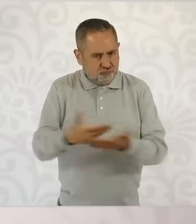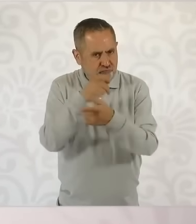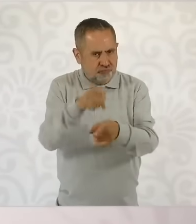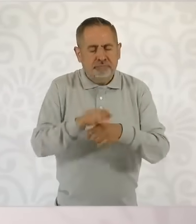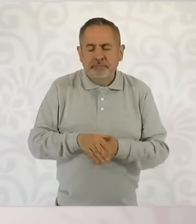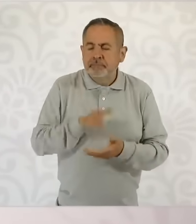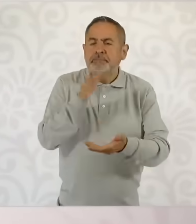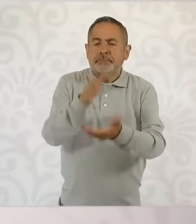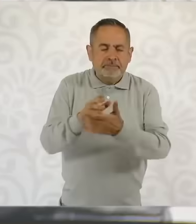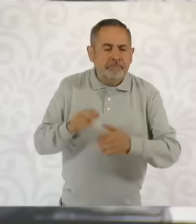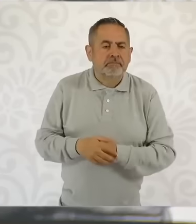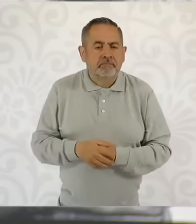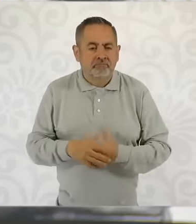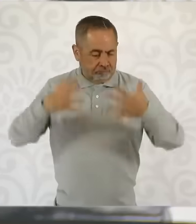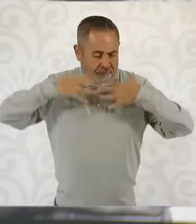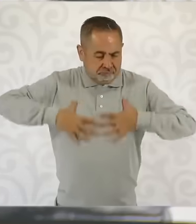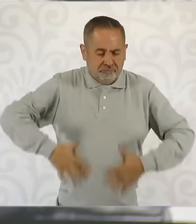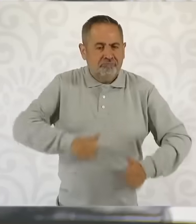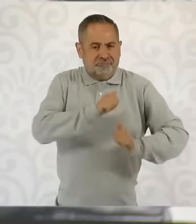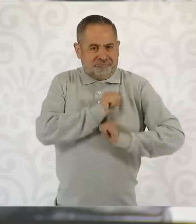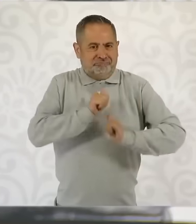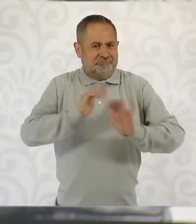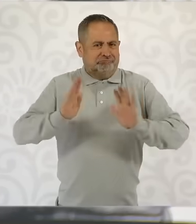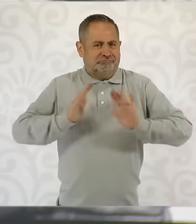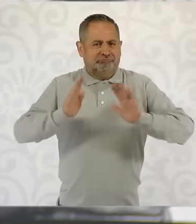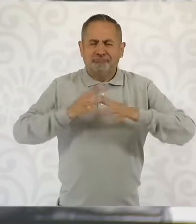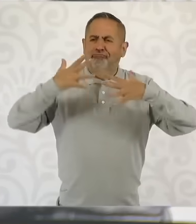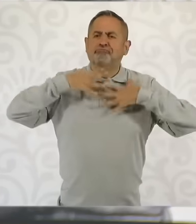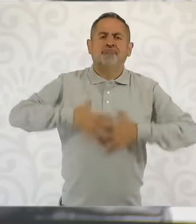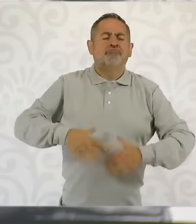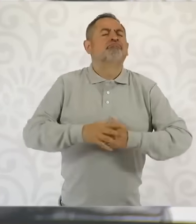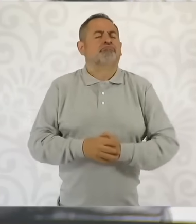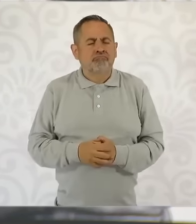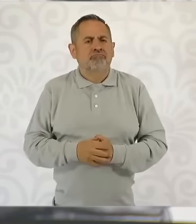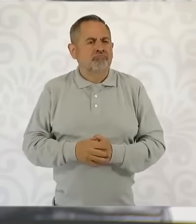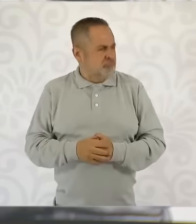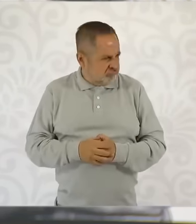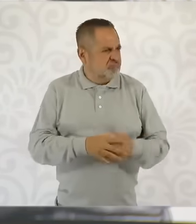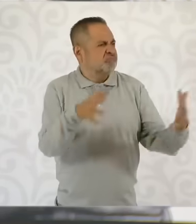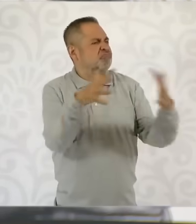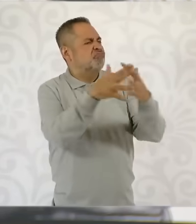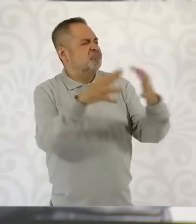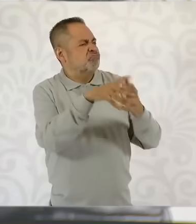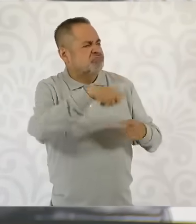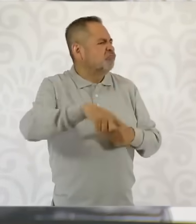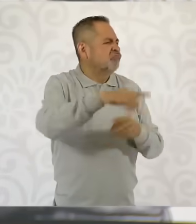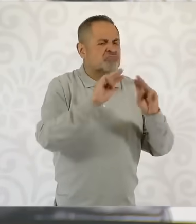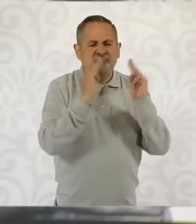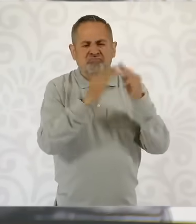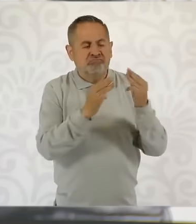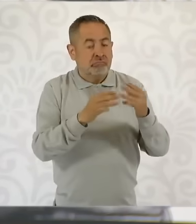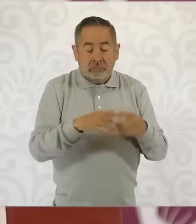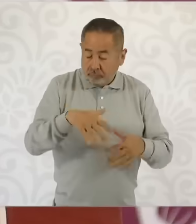y decide, vestido de militar, que viene una guerra contra el narco y se desata